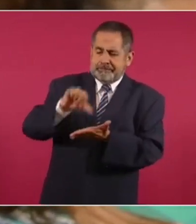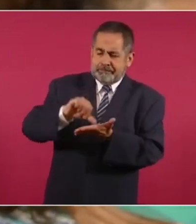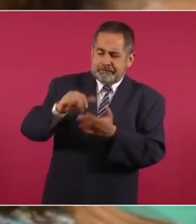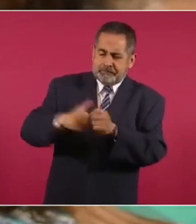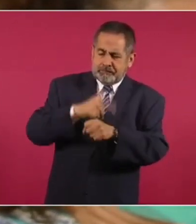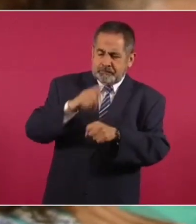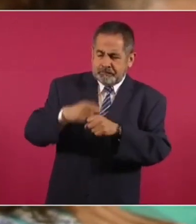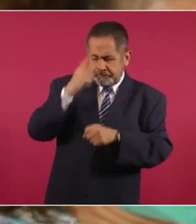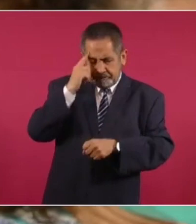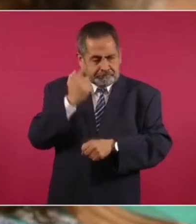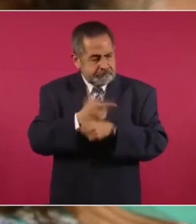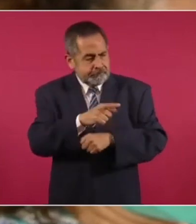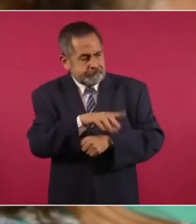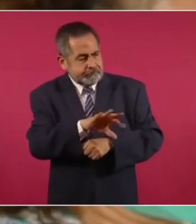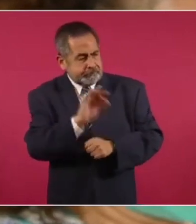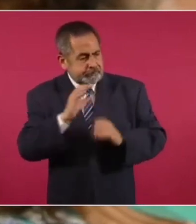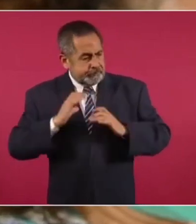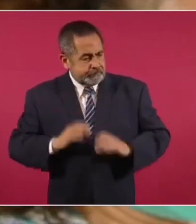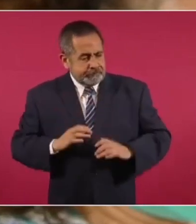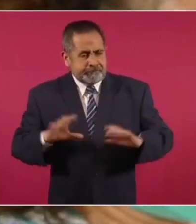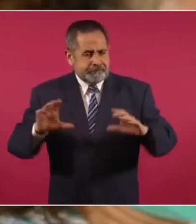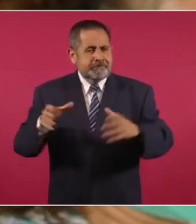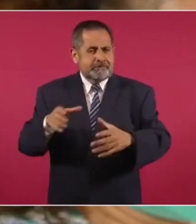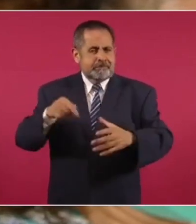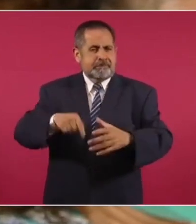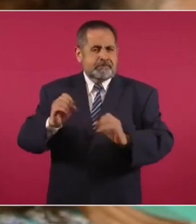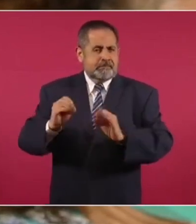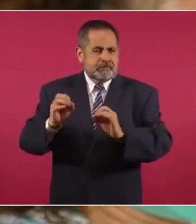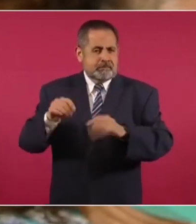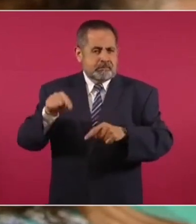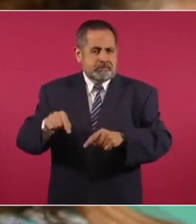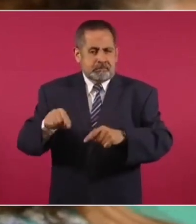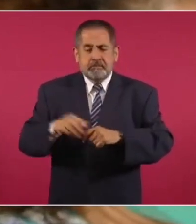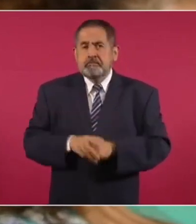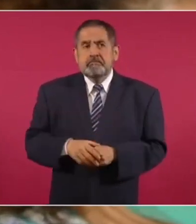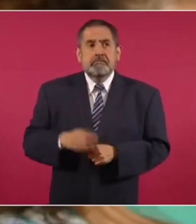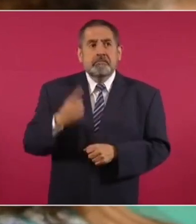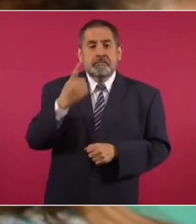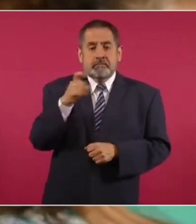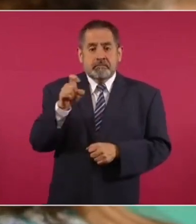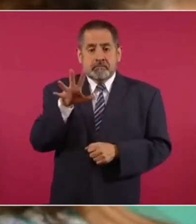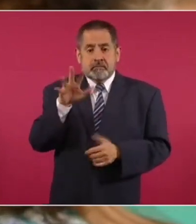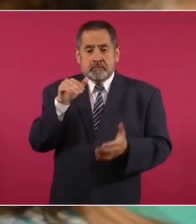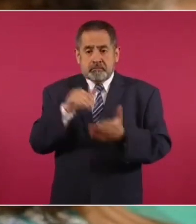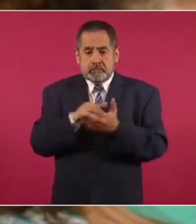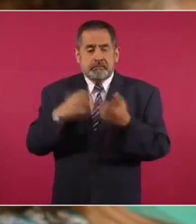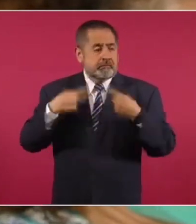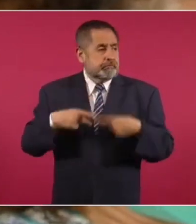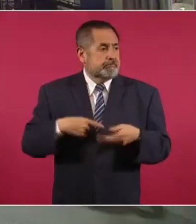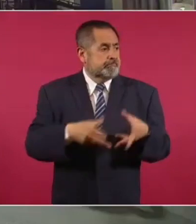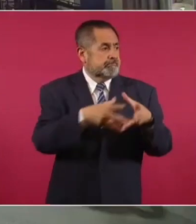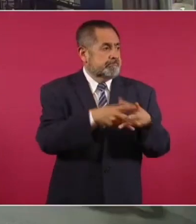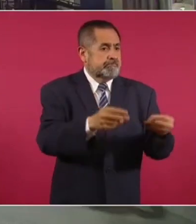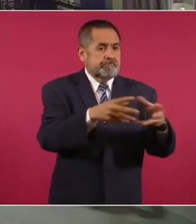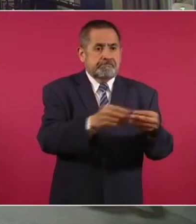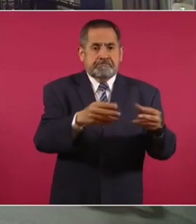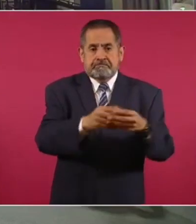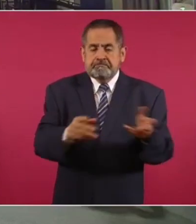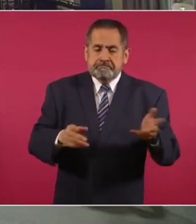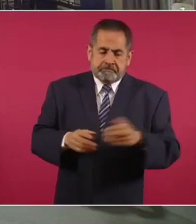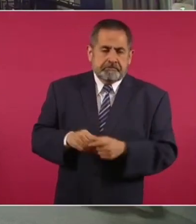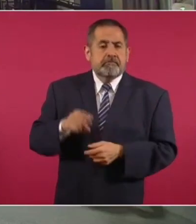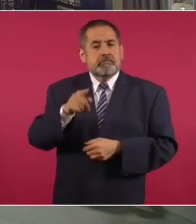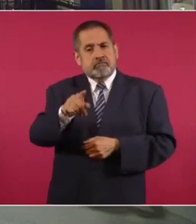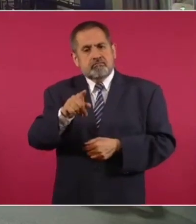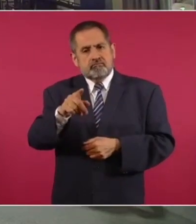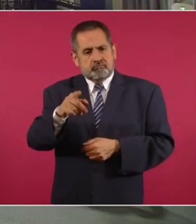Identificación Humana dentro del contexto nacional de más de 105,000 seres humanos desaparecidos. Enseguida, usted